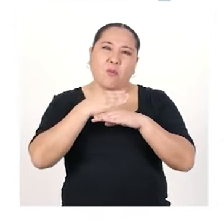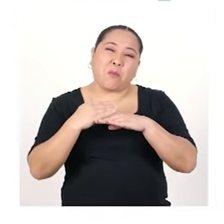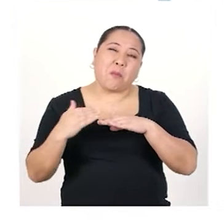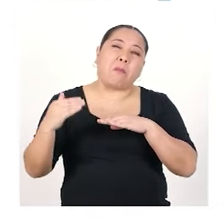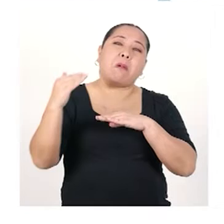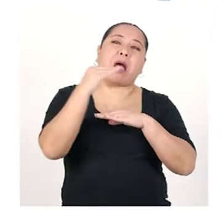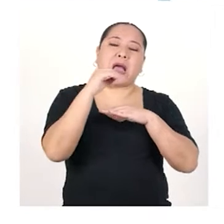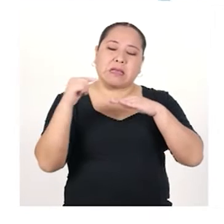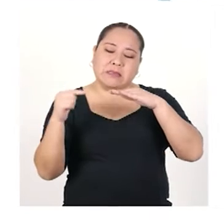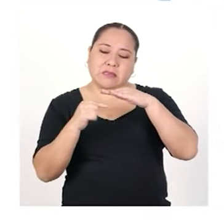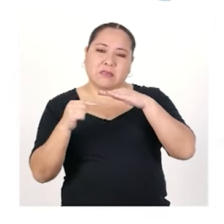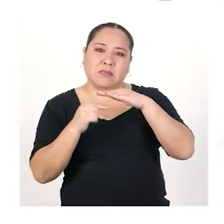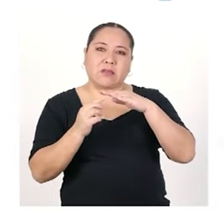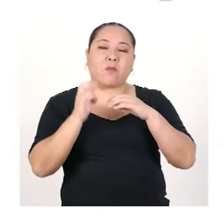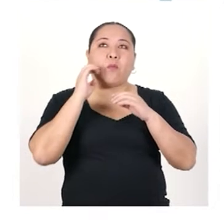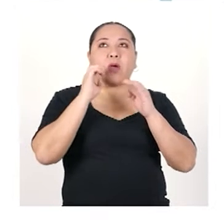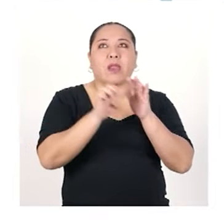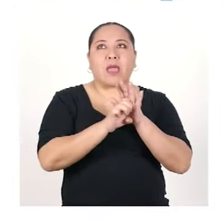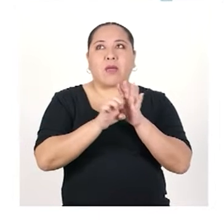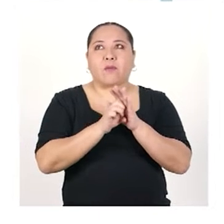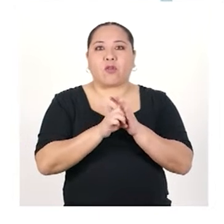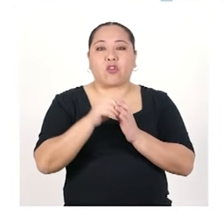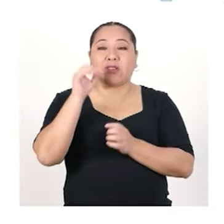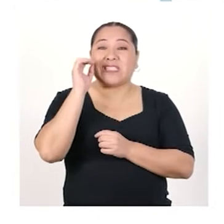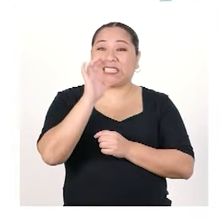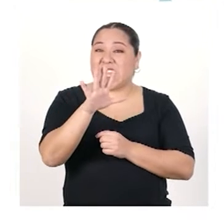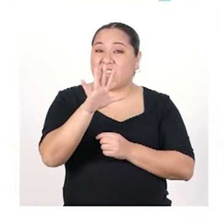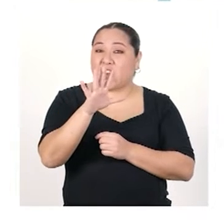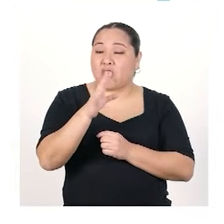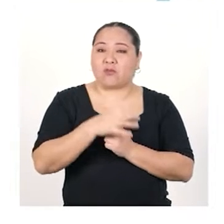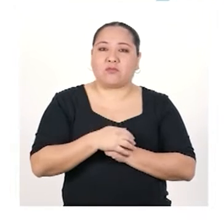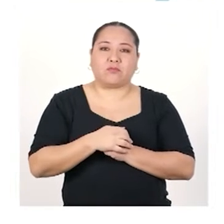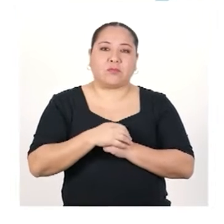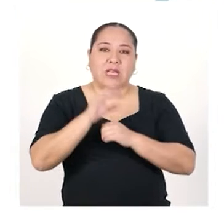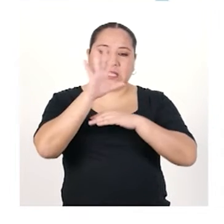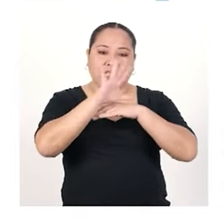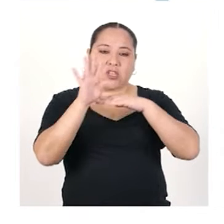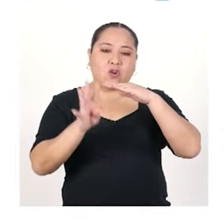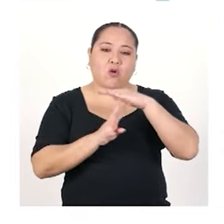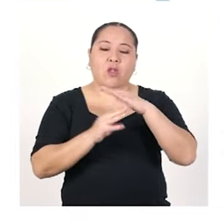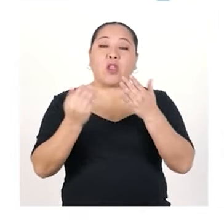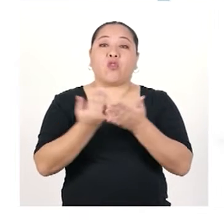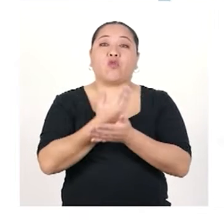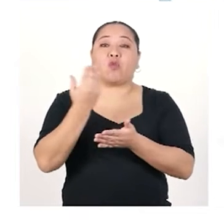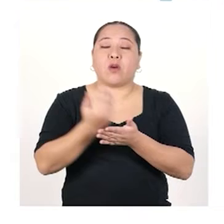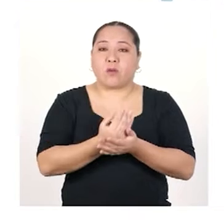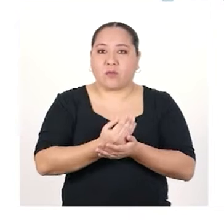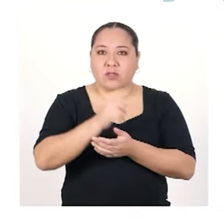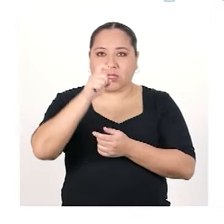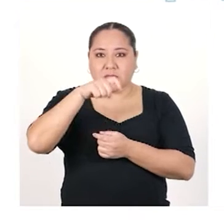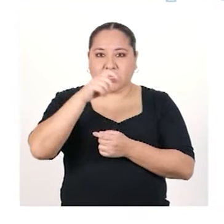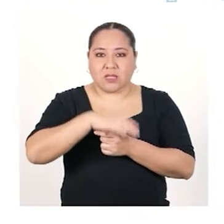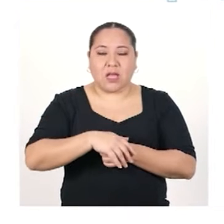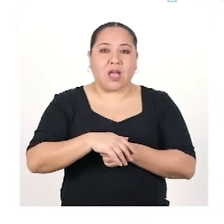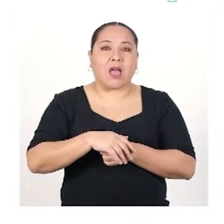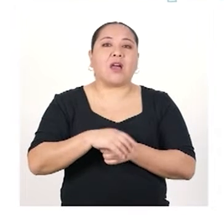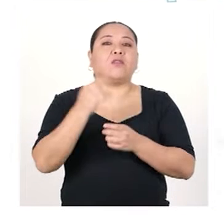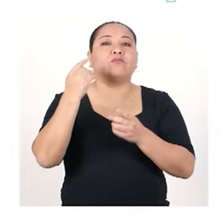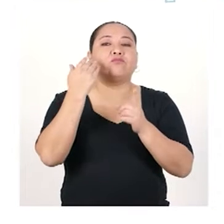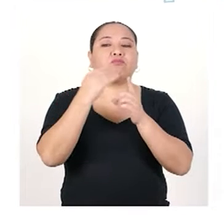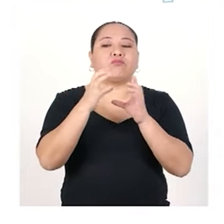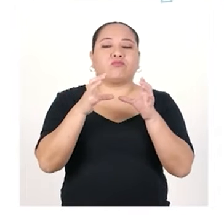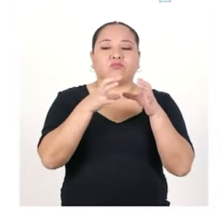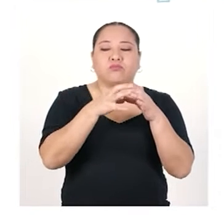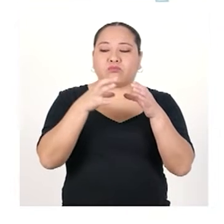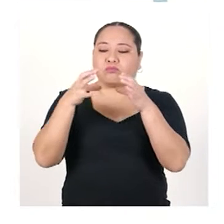del denominador? Por ejemplo, 5. La nueva fracción nos indica que debemos dividir la nueva fracción